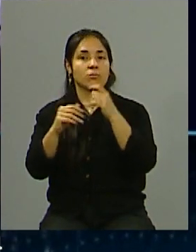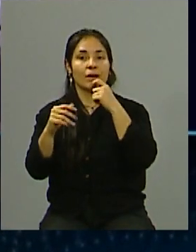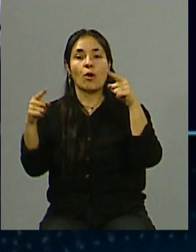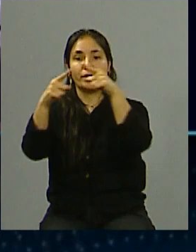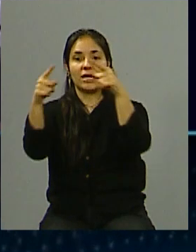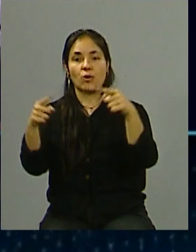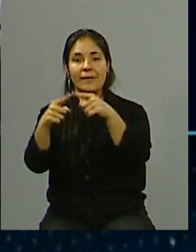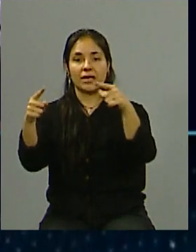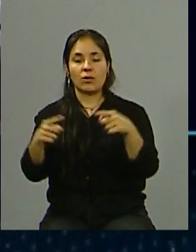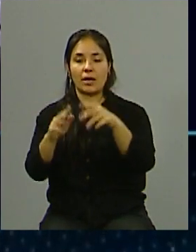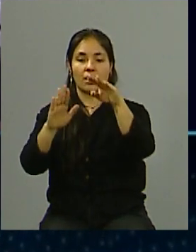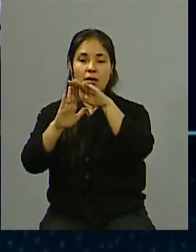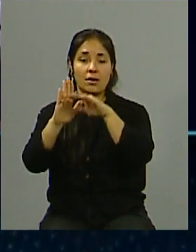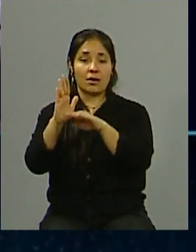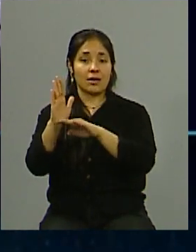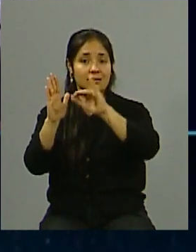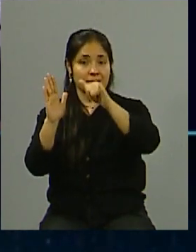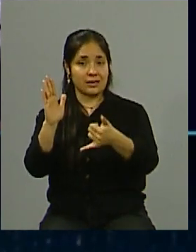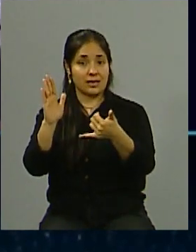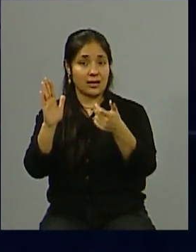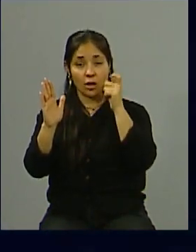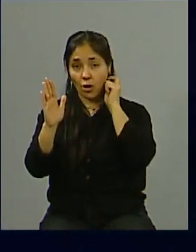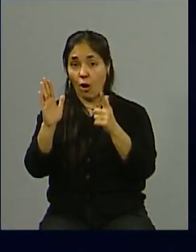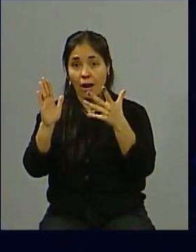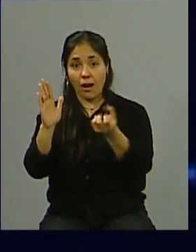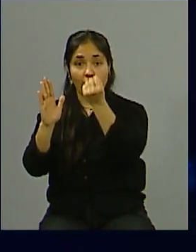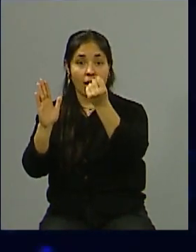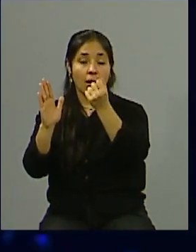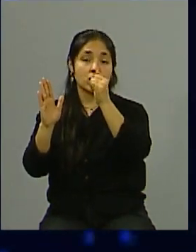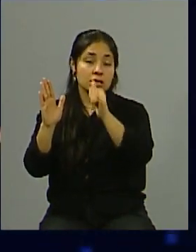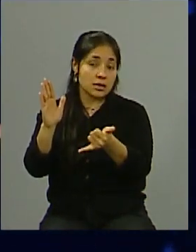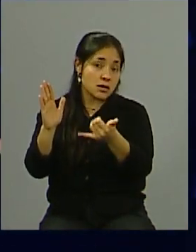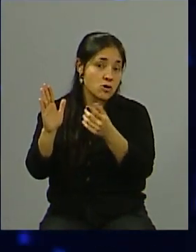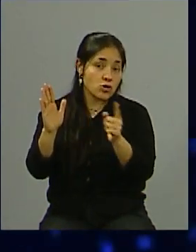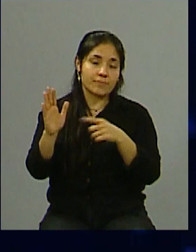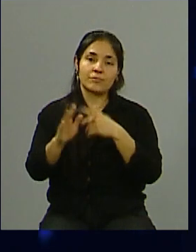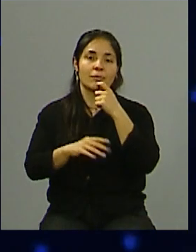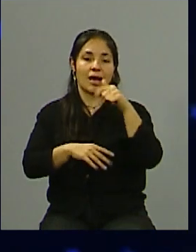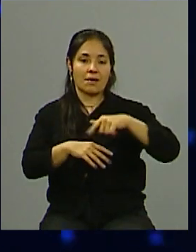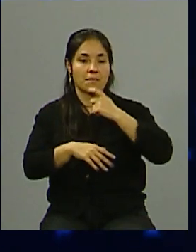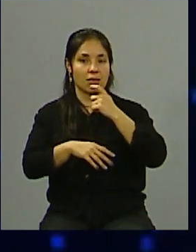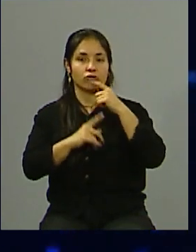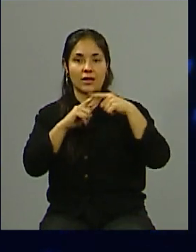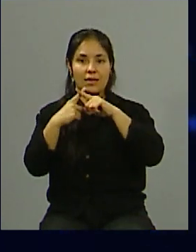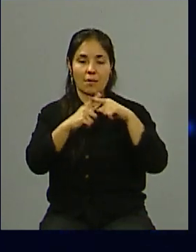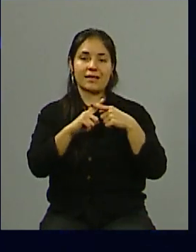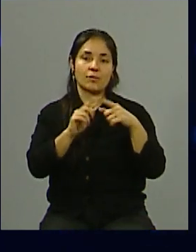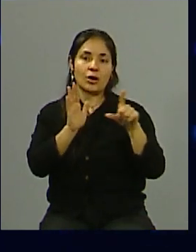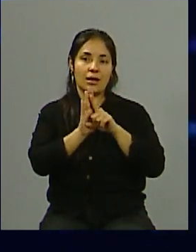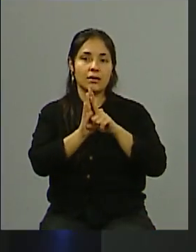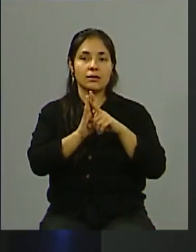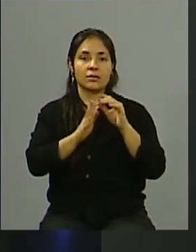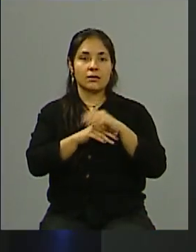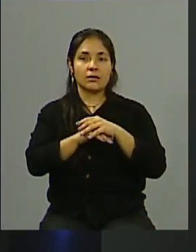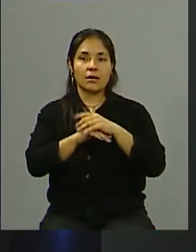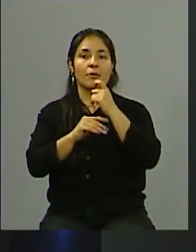planteados? Bueno, acabamos de tener también nosotros en Mendoza, por ley, un debate. ¿Sirven para lo